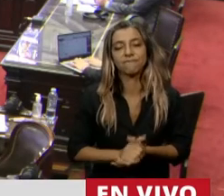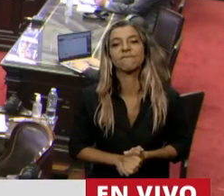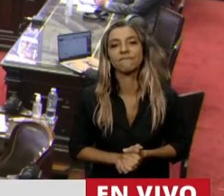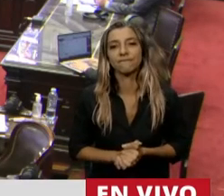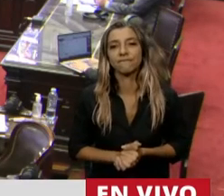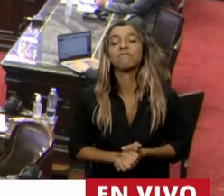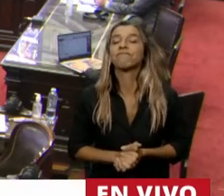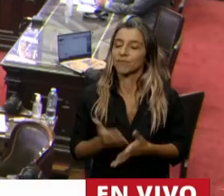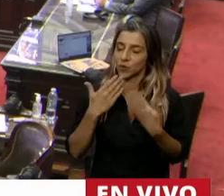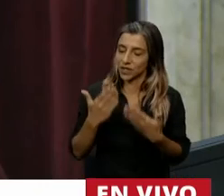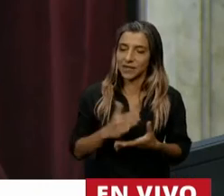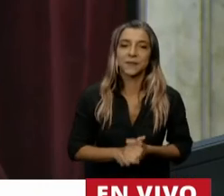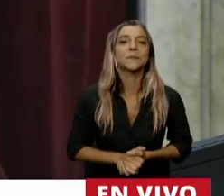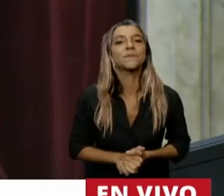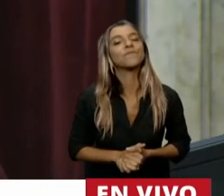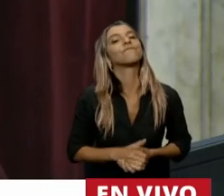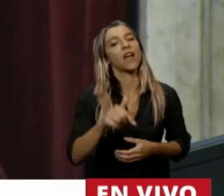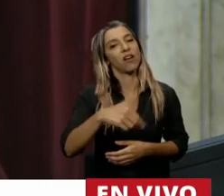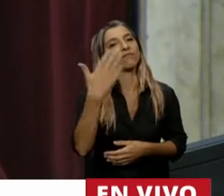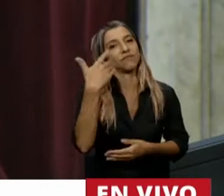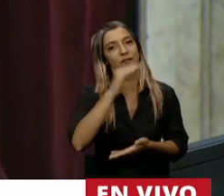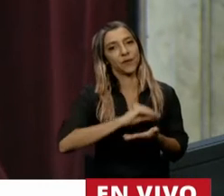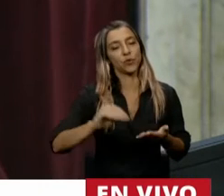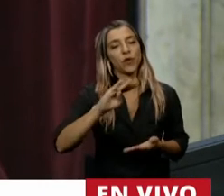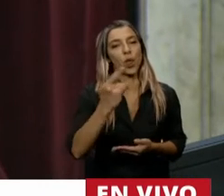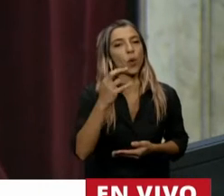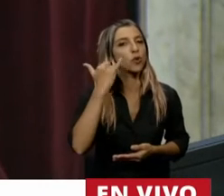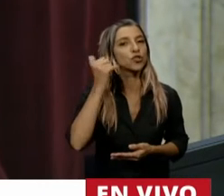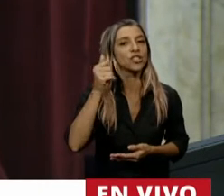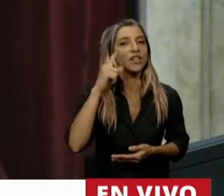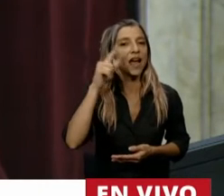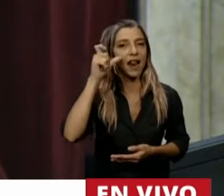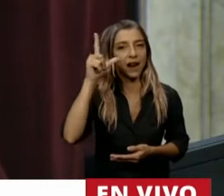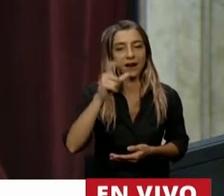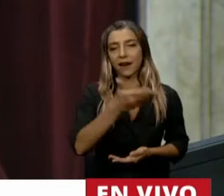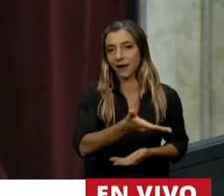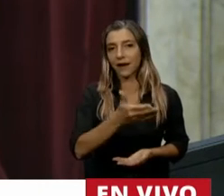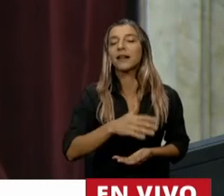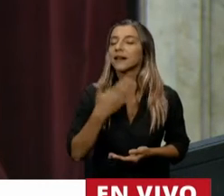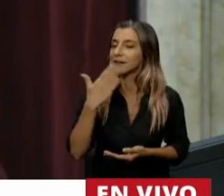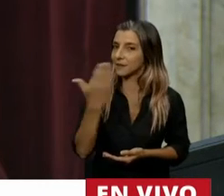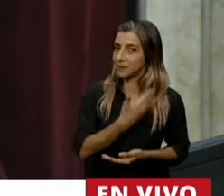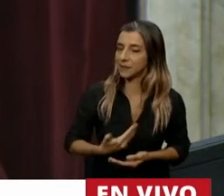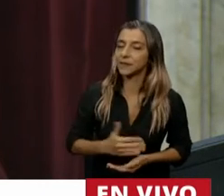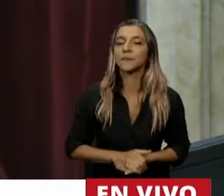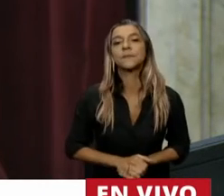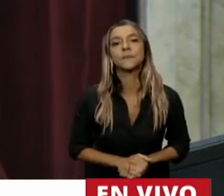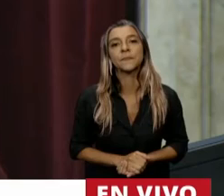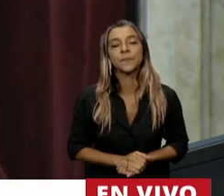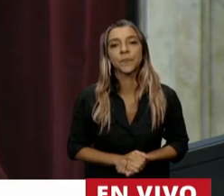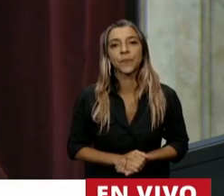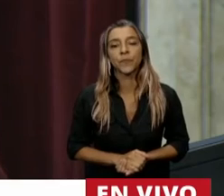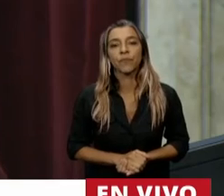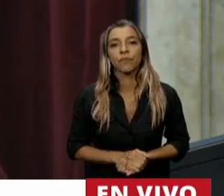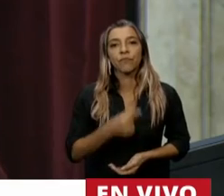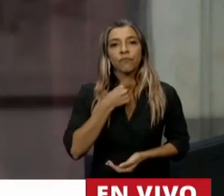Muchas gracias, diputado. Tiene la palabra el diputado Burjaile. Gracias, presidente. Quiero decirle,